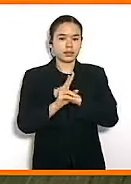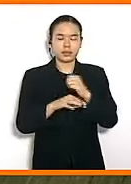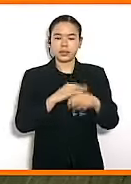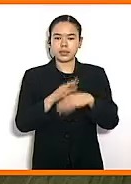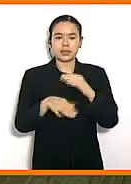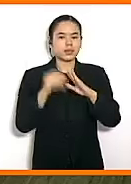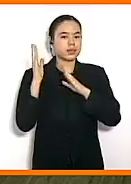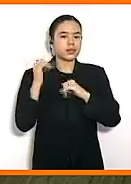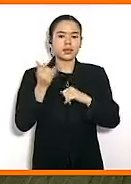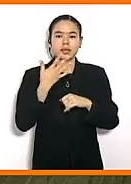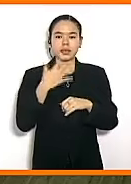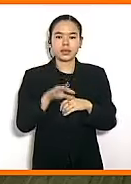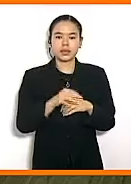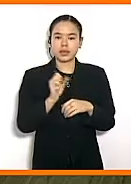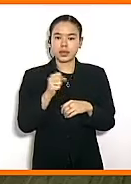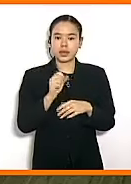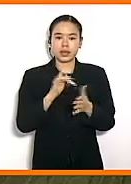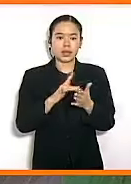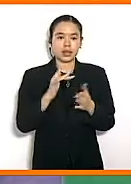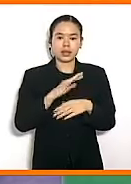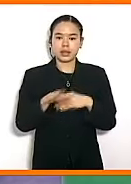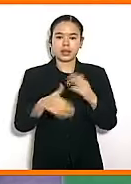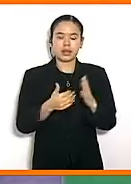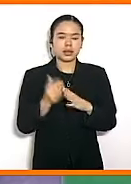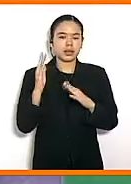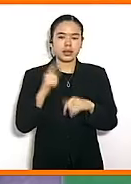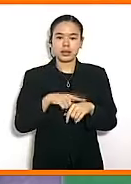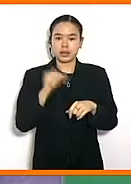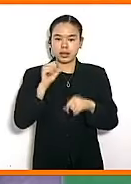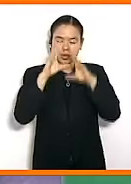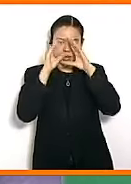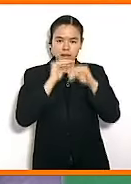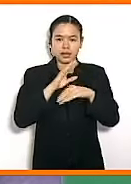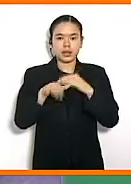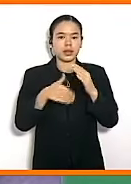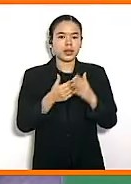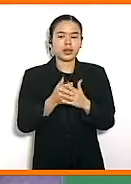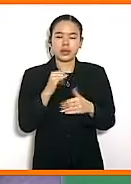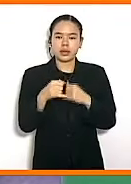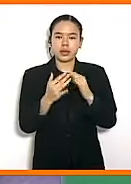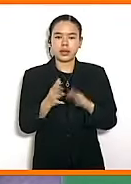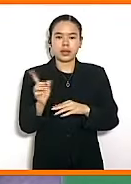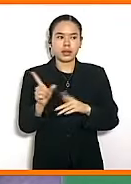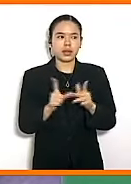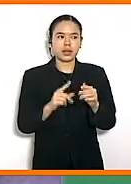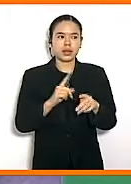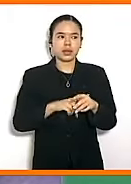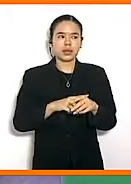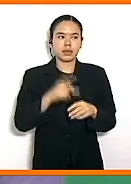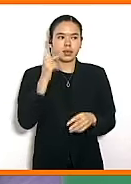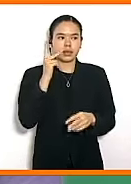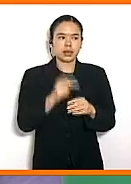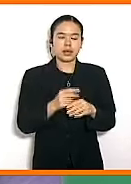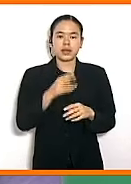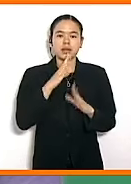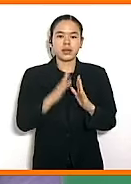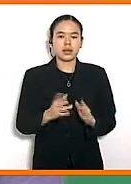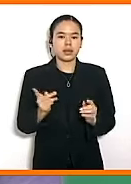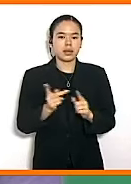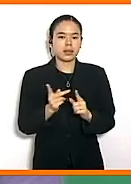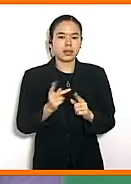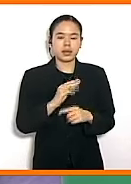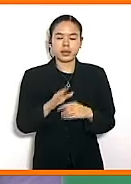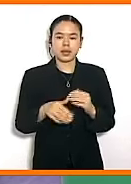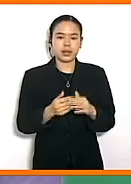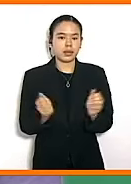¡Suerte! Gracias, Kate. Así es. Muy buenas noches a todos nuestros jugadores preparados porque ha llegado el momento de conocer esas catrachadas favorecidas